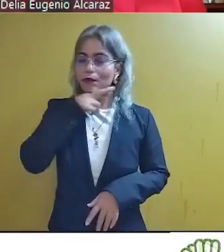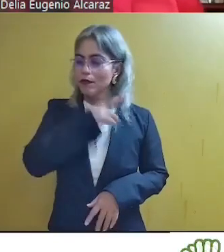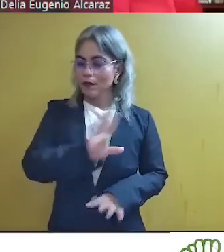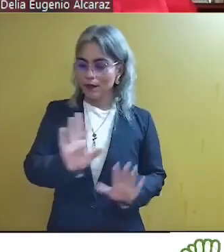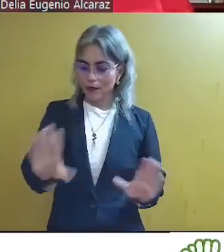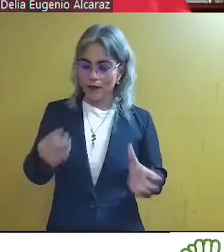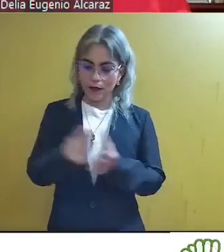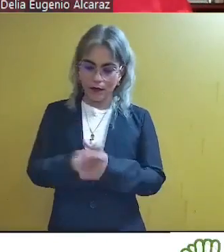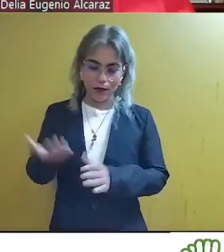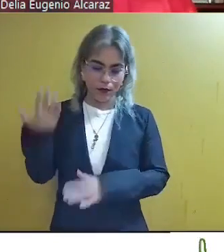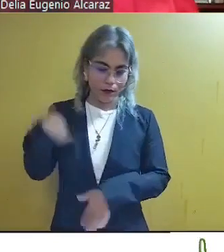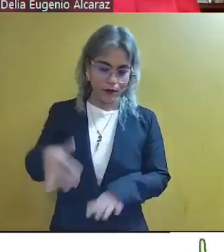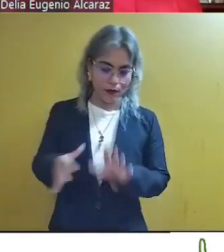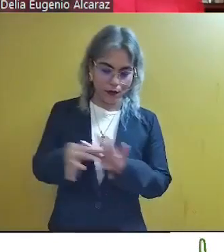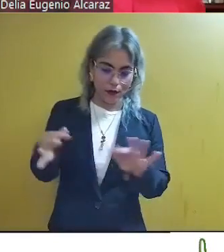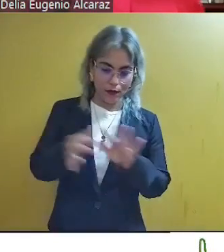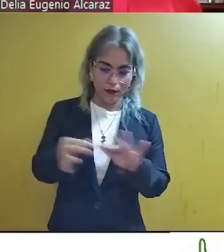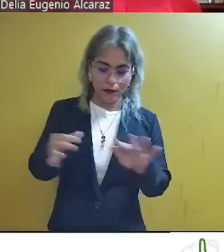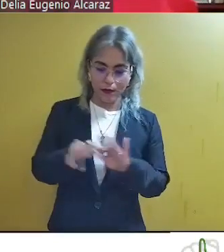expediente anterior